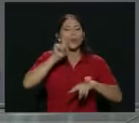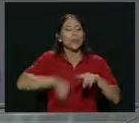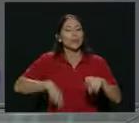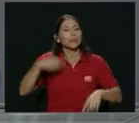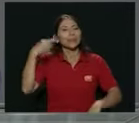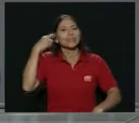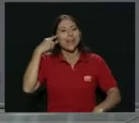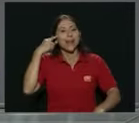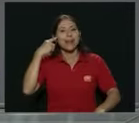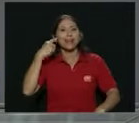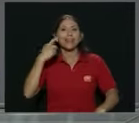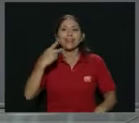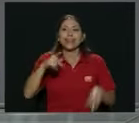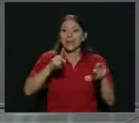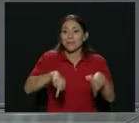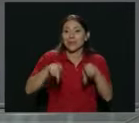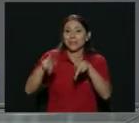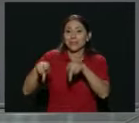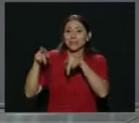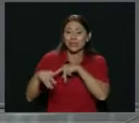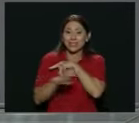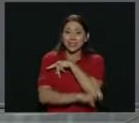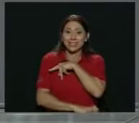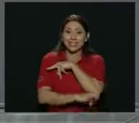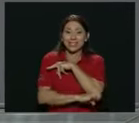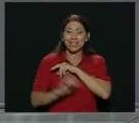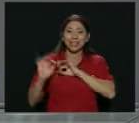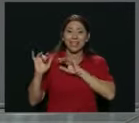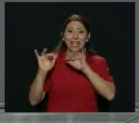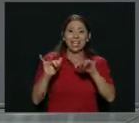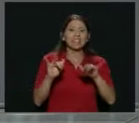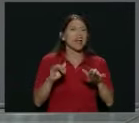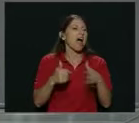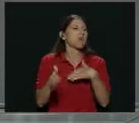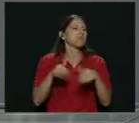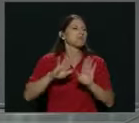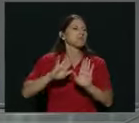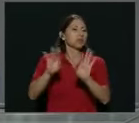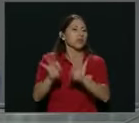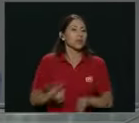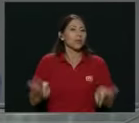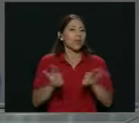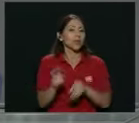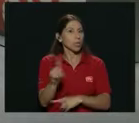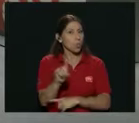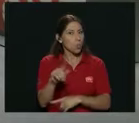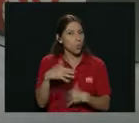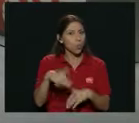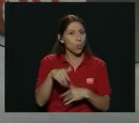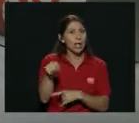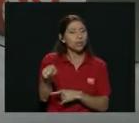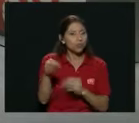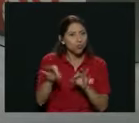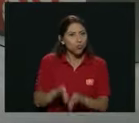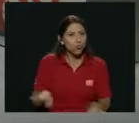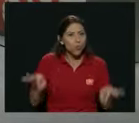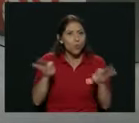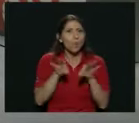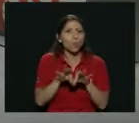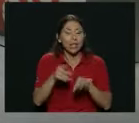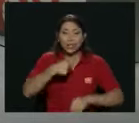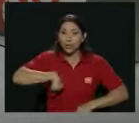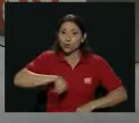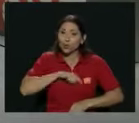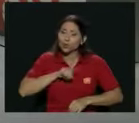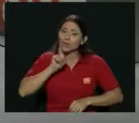podemos seguir pensando que nuestra población migrante no es tan importante como realmente es. Vemos que tiene un perfil con un gran potencial